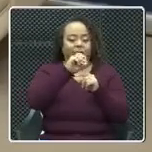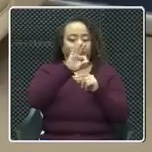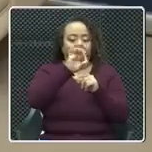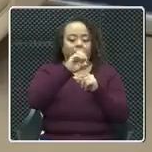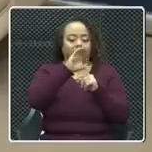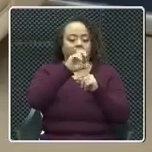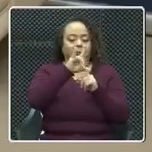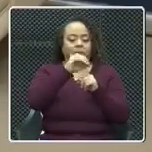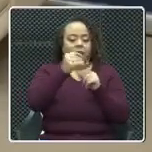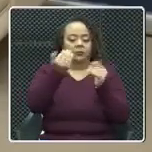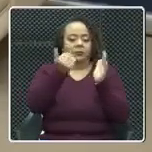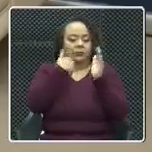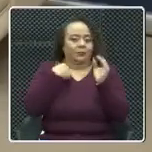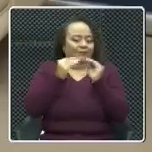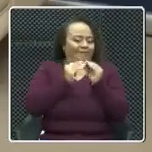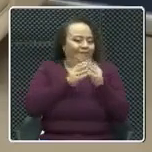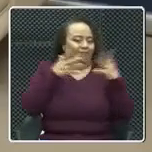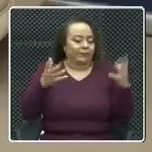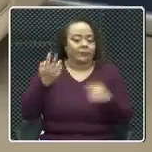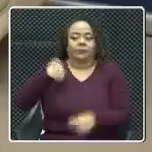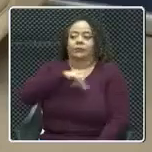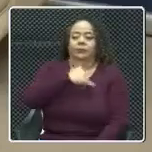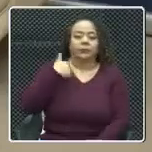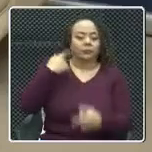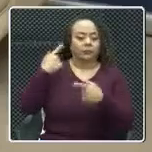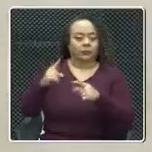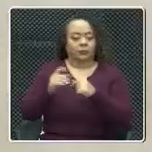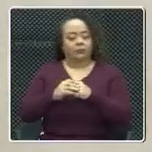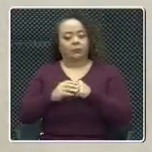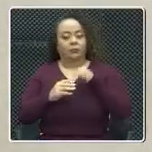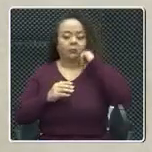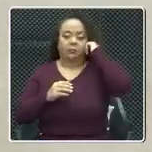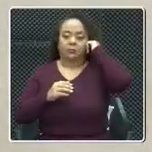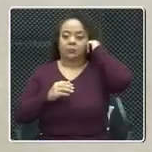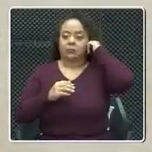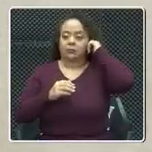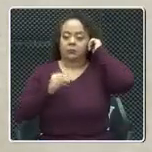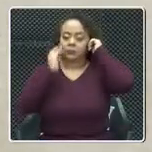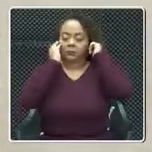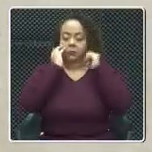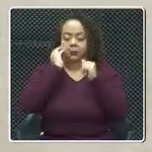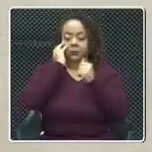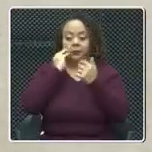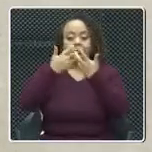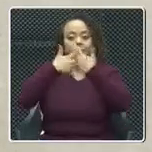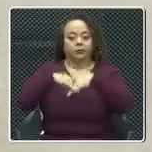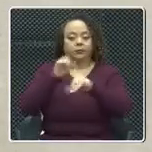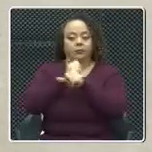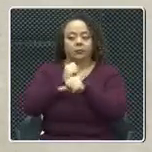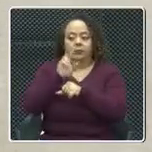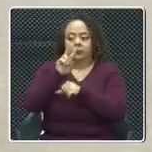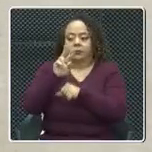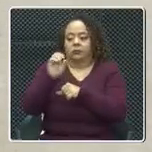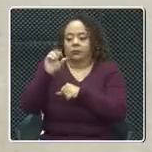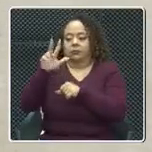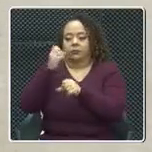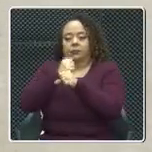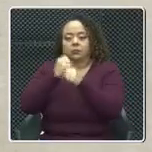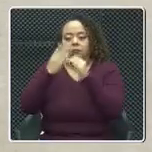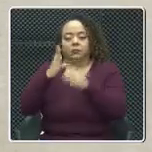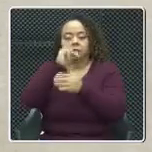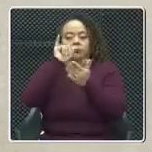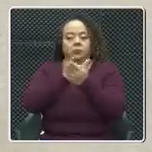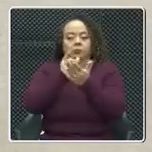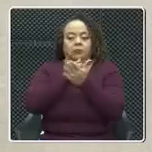Súper grande. Claro. Nosotros hemos tenido casos de personas que son empresas donde trabajan 2, 3 colaboradores, claro, ¿verdad?